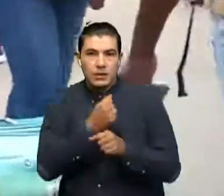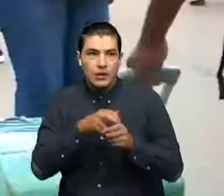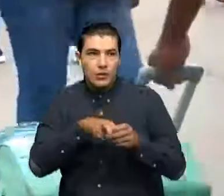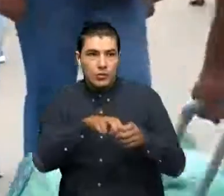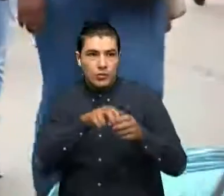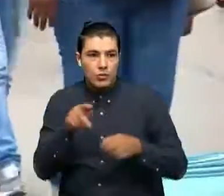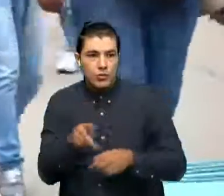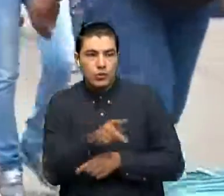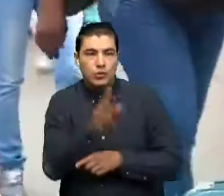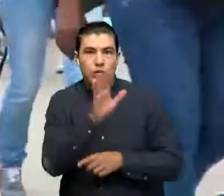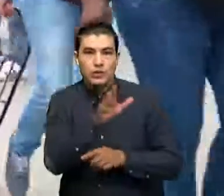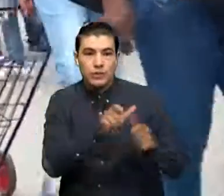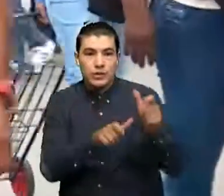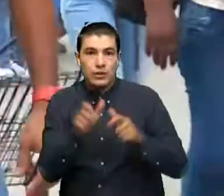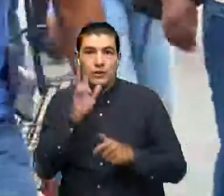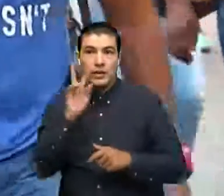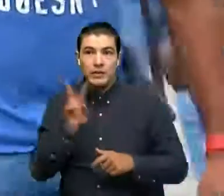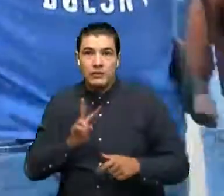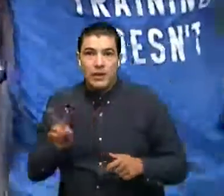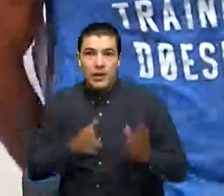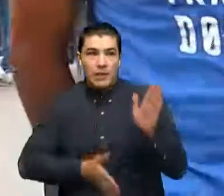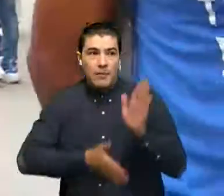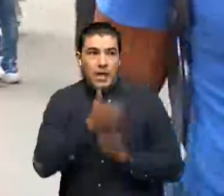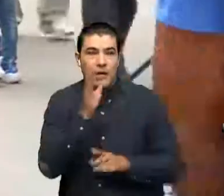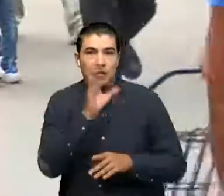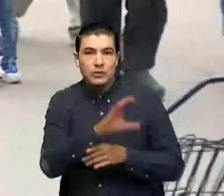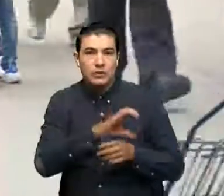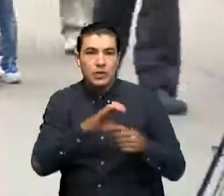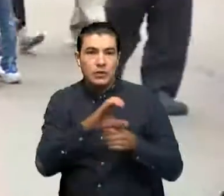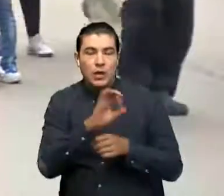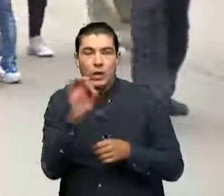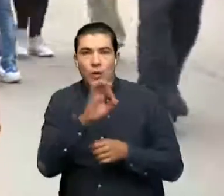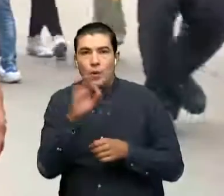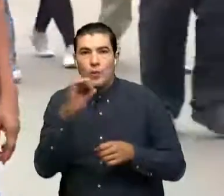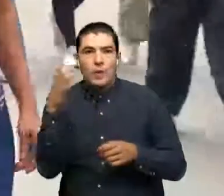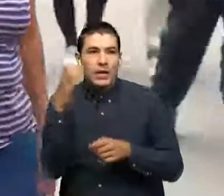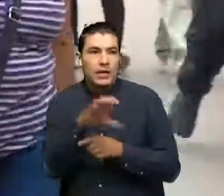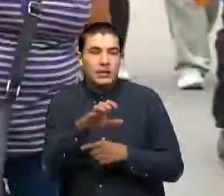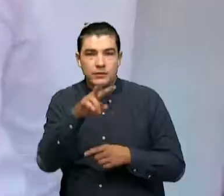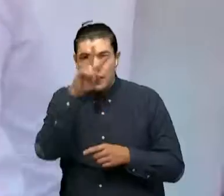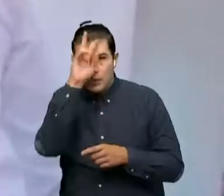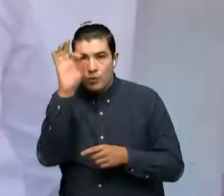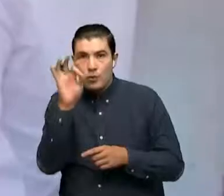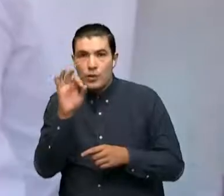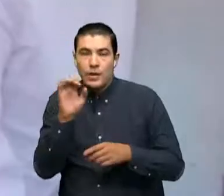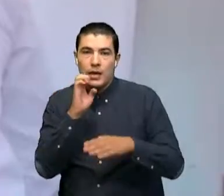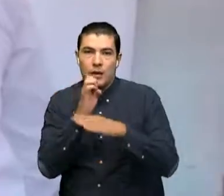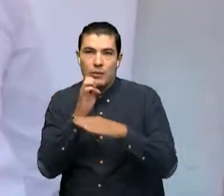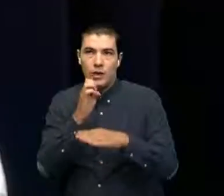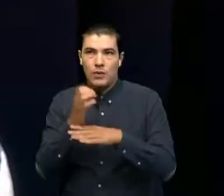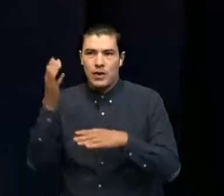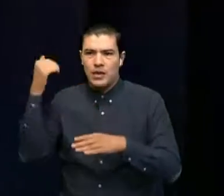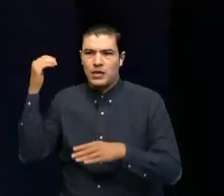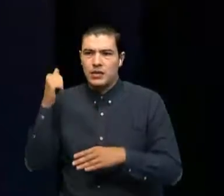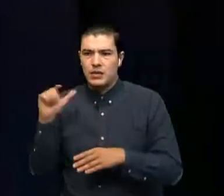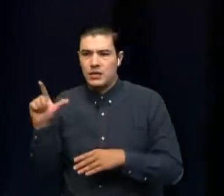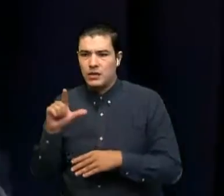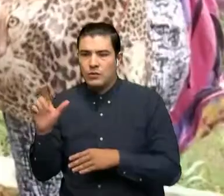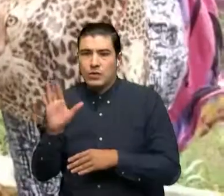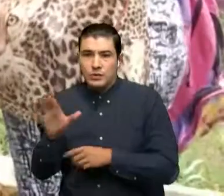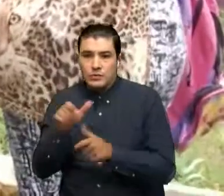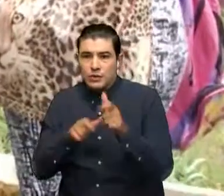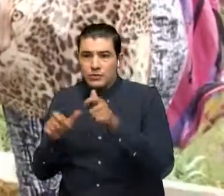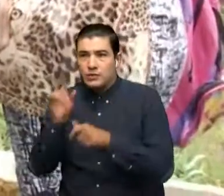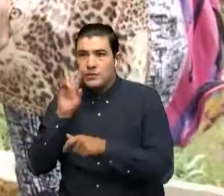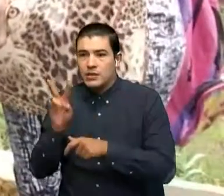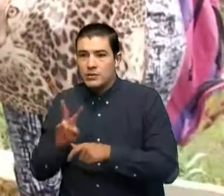aquellos venezolanos que vayan hacia ciudades o hacia países como Perú y Ecuador. Desde el pasado lunes ya los venezolanos